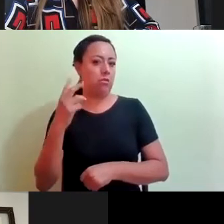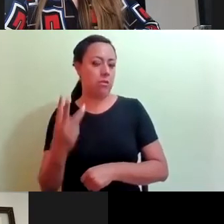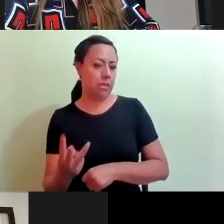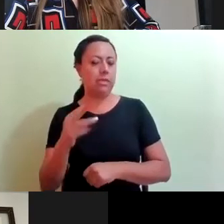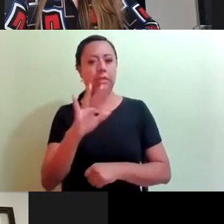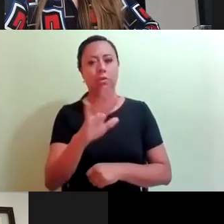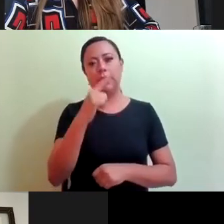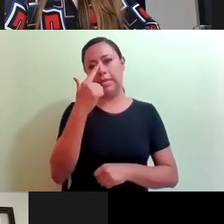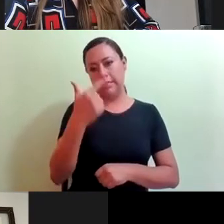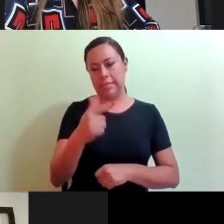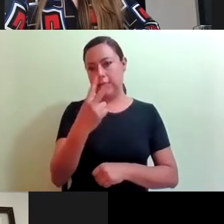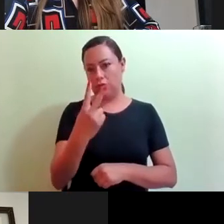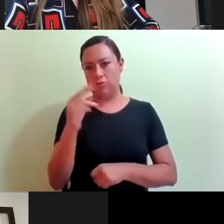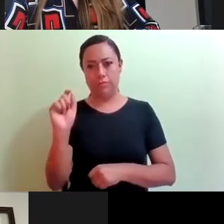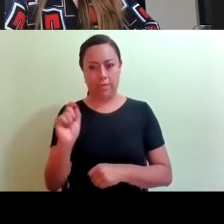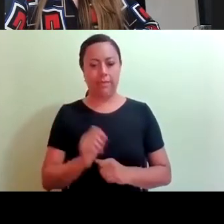5003-0000-57220.